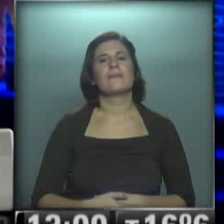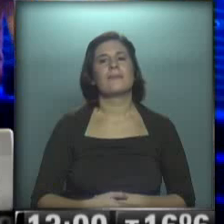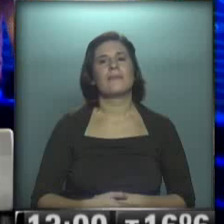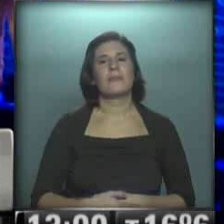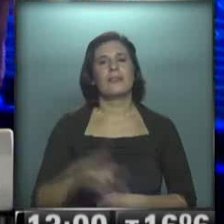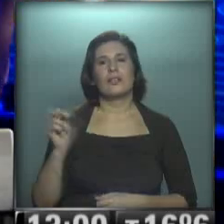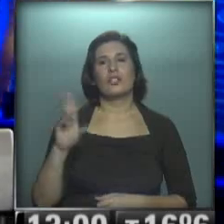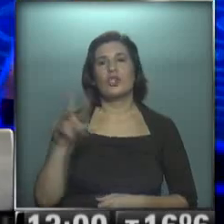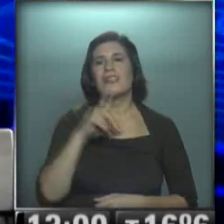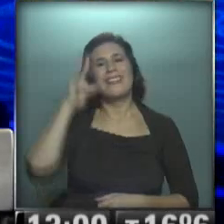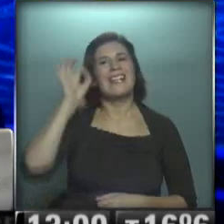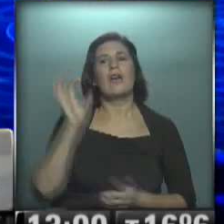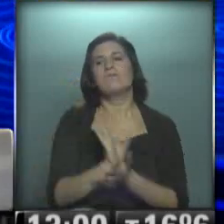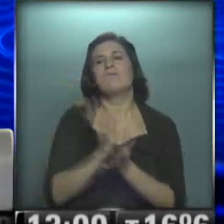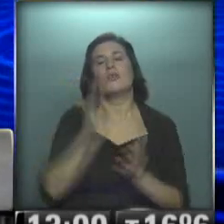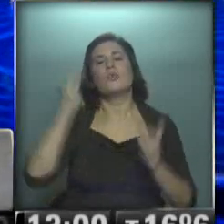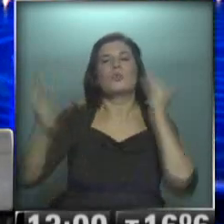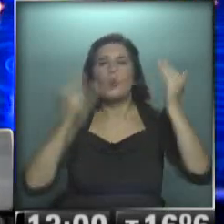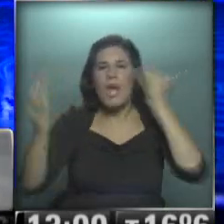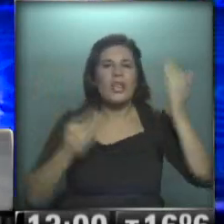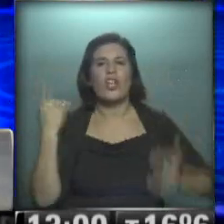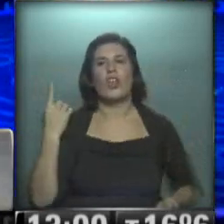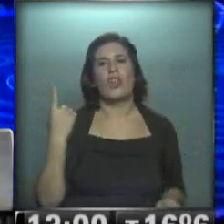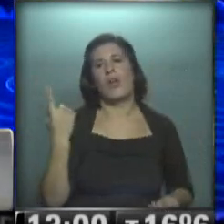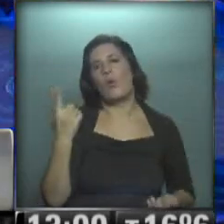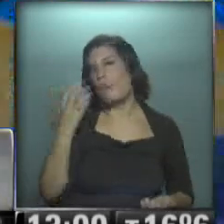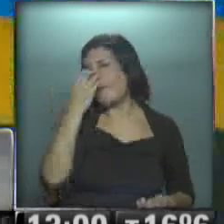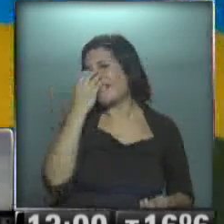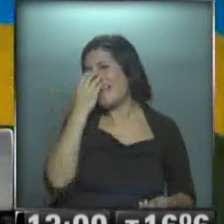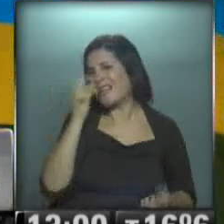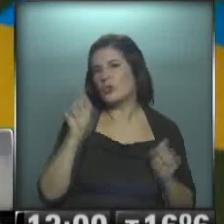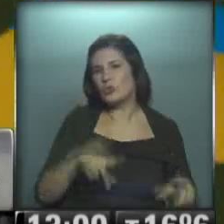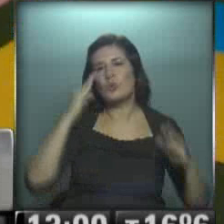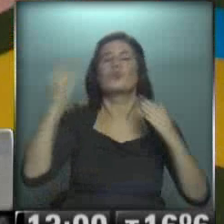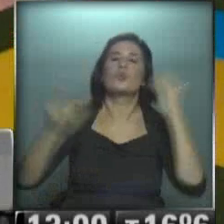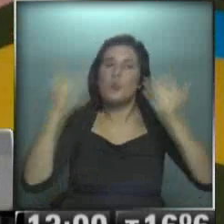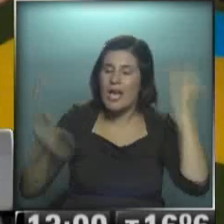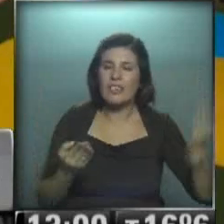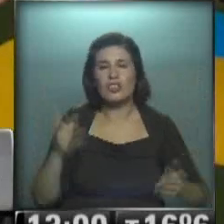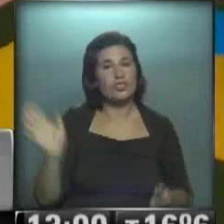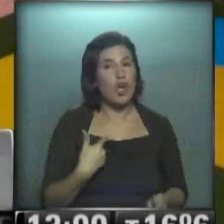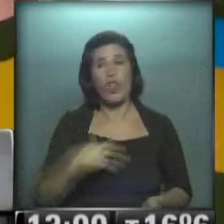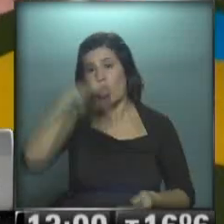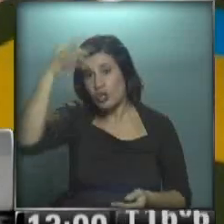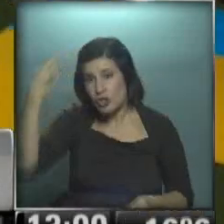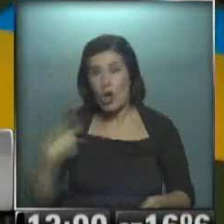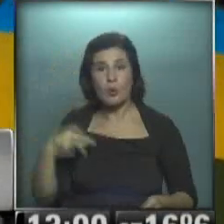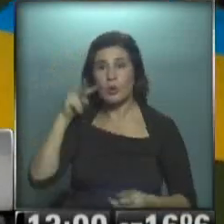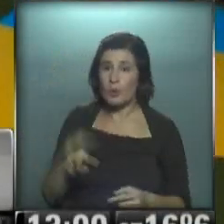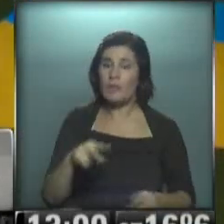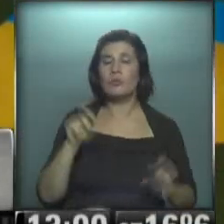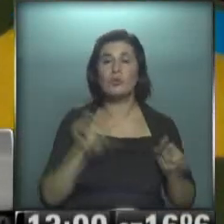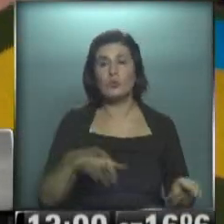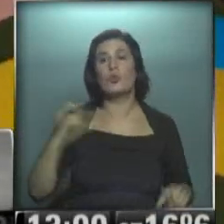Corteo habla de un sueño, el sueño de la vida de Mauro, un payaso. Entonces, durante el espectáculo vemos diferentes momentos de la vida de